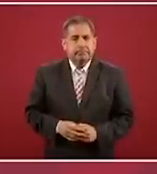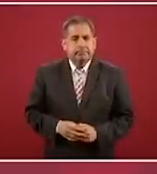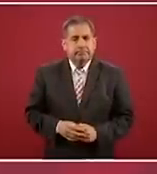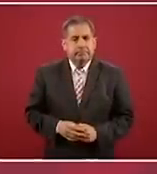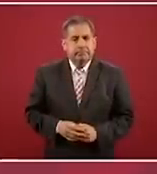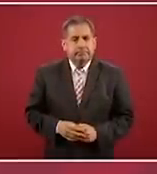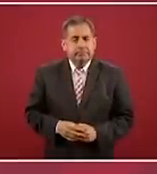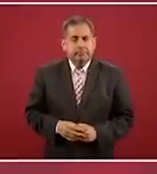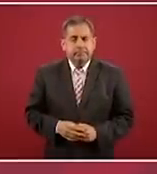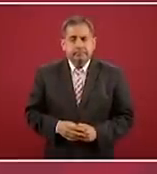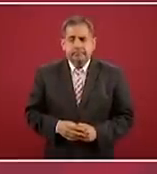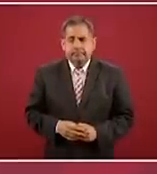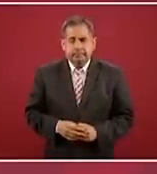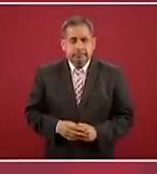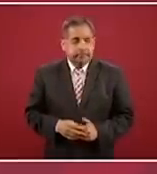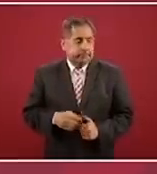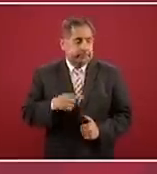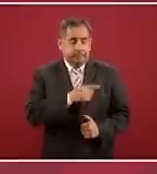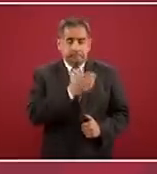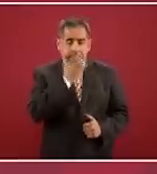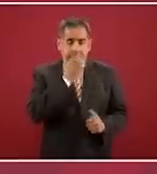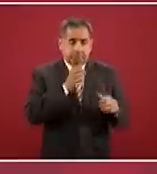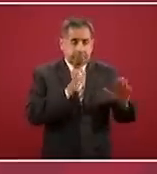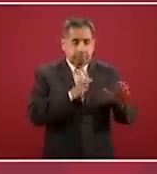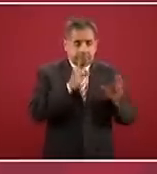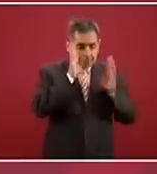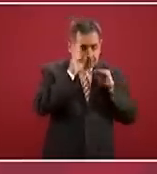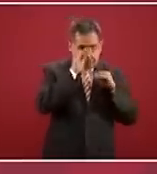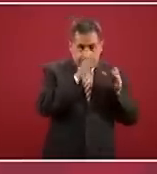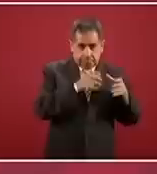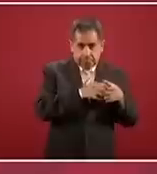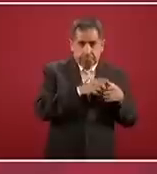los conservadores y sus voceros